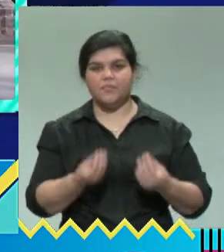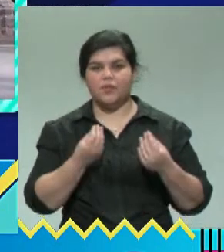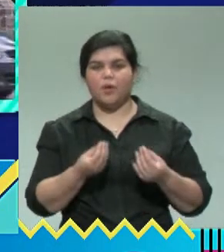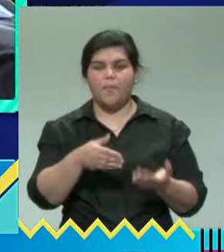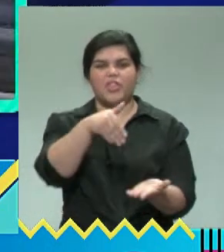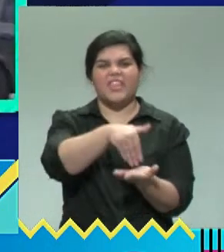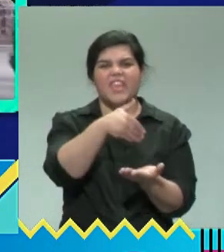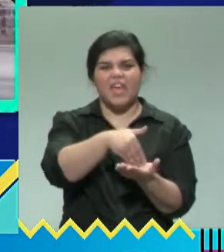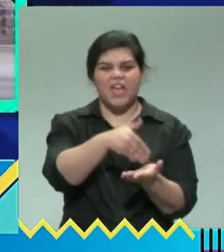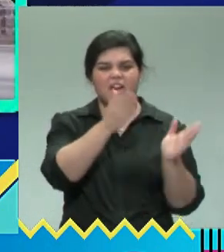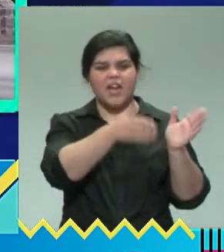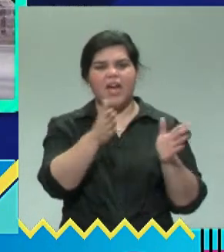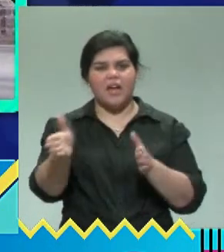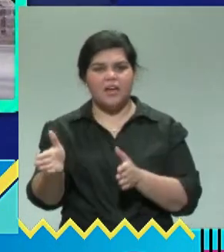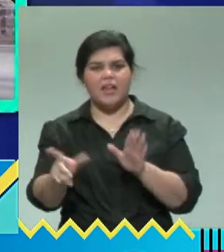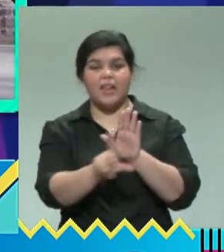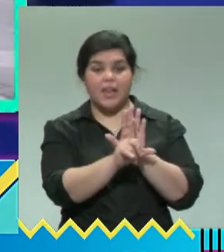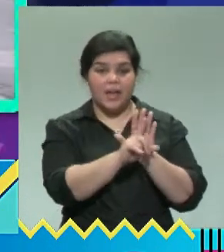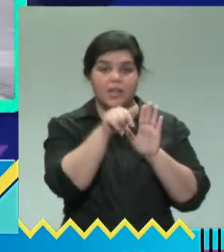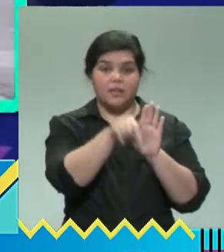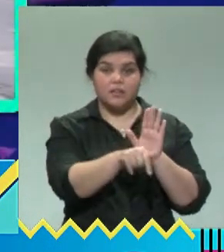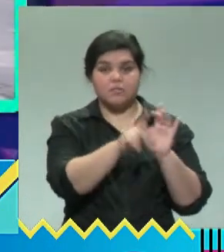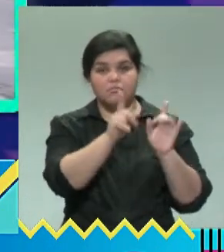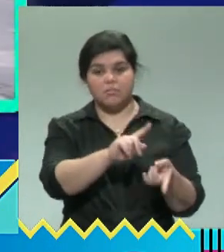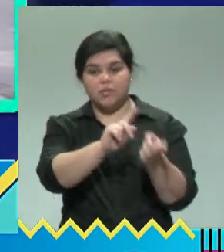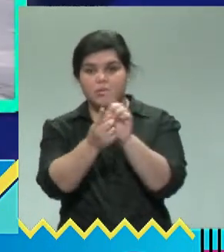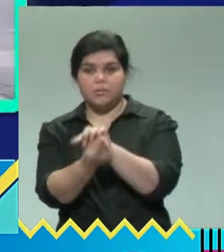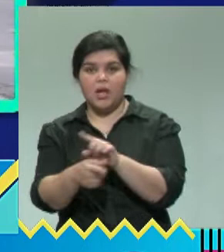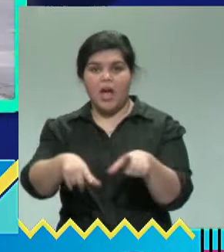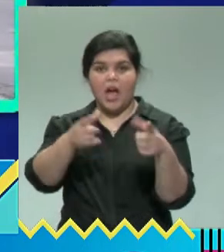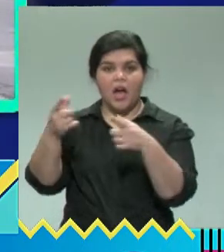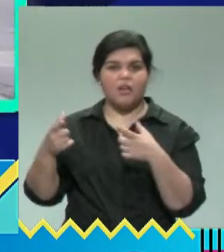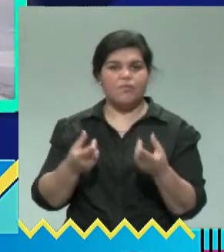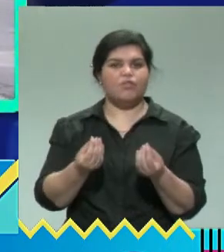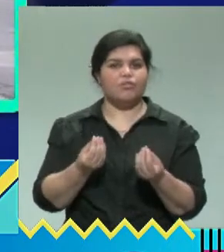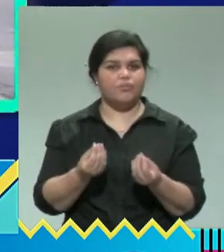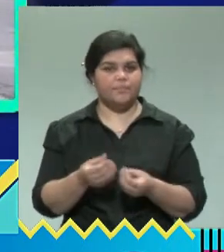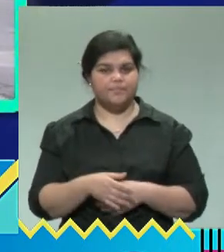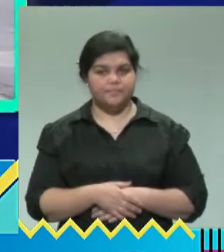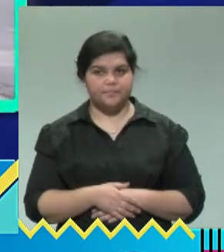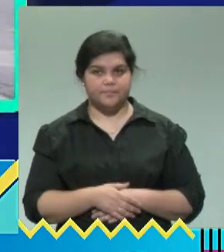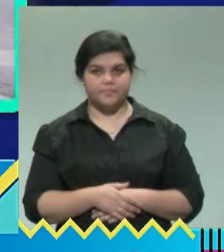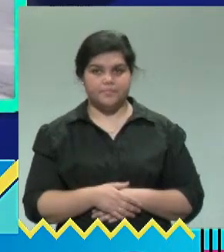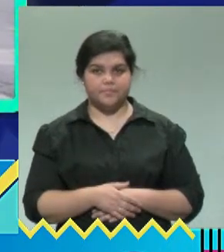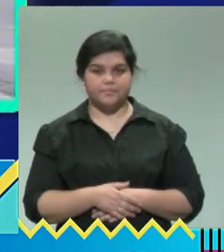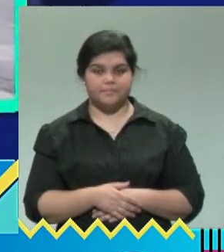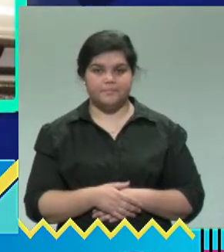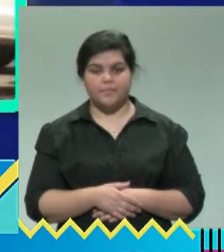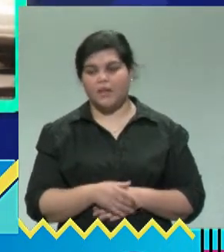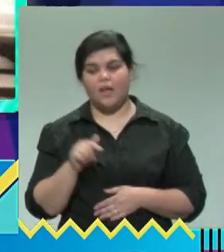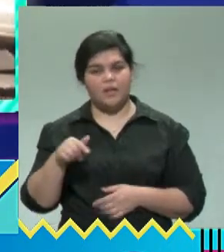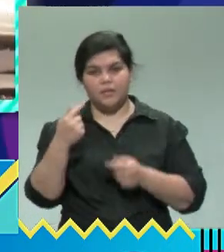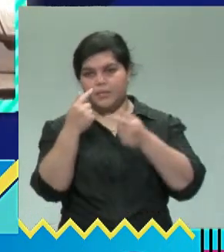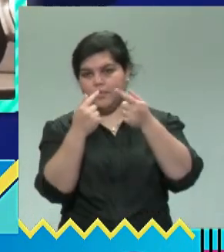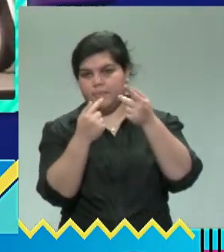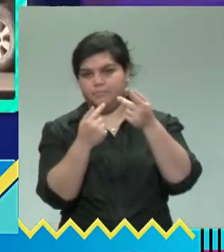ordenamiento territorial en relación a, por ejemplo, en este caso, al arbolado público? Bueno, creo que ahí hay varios elementos, ¿no?,